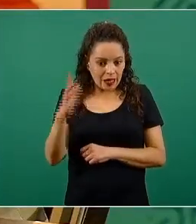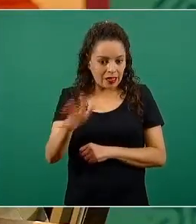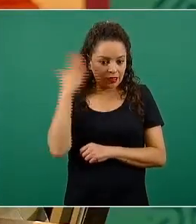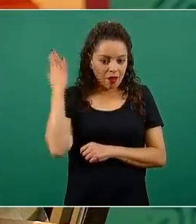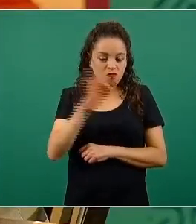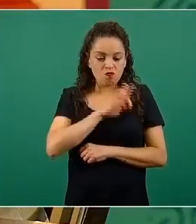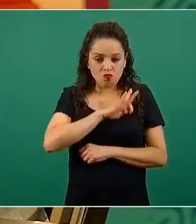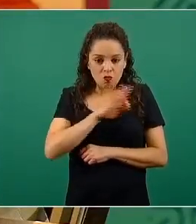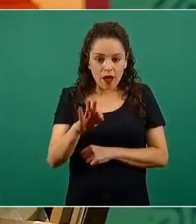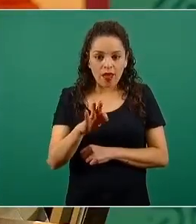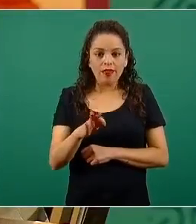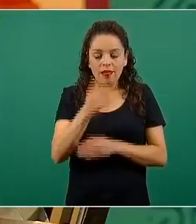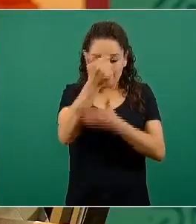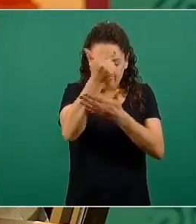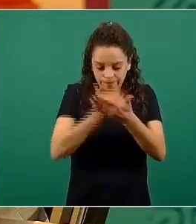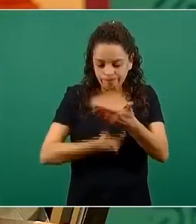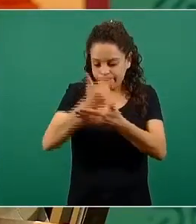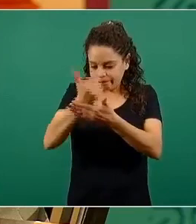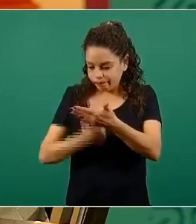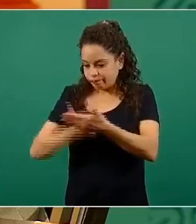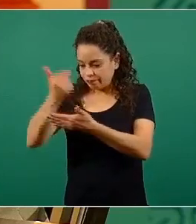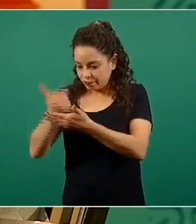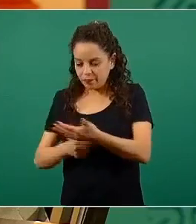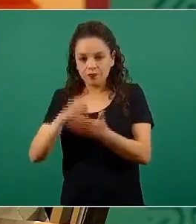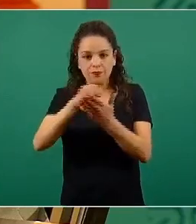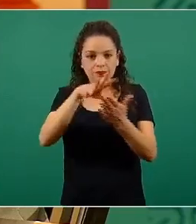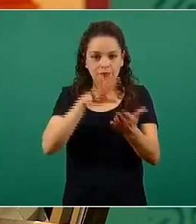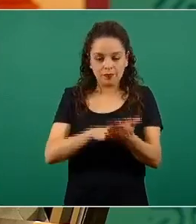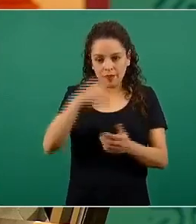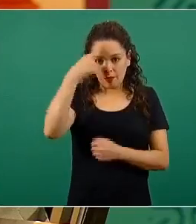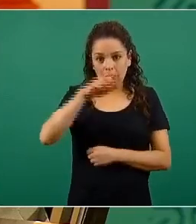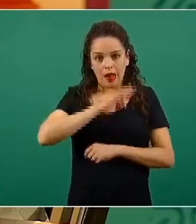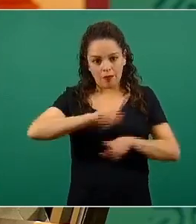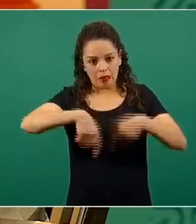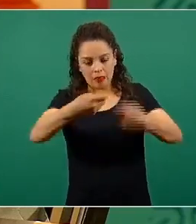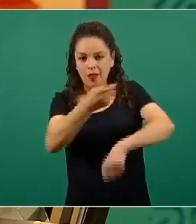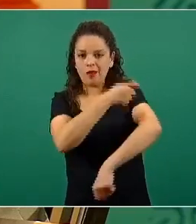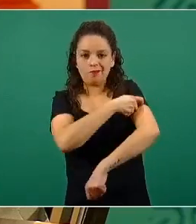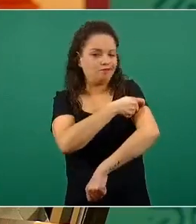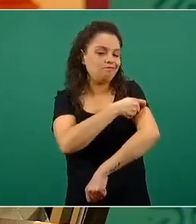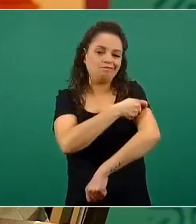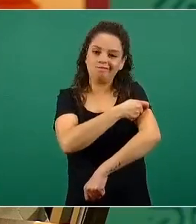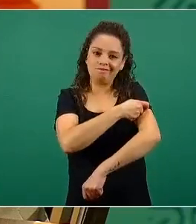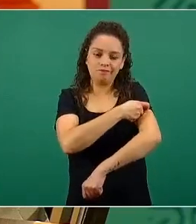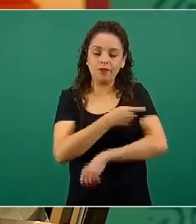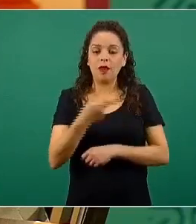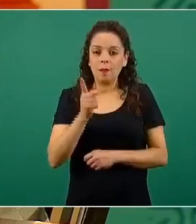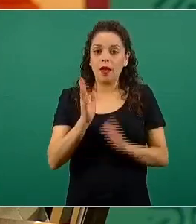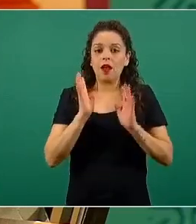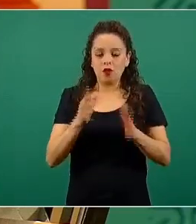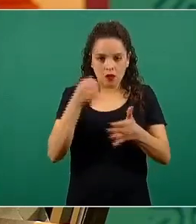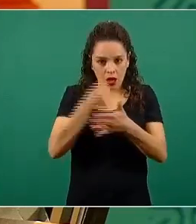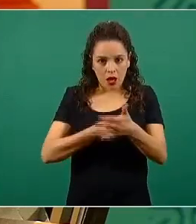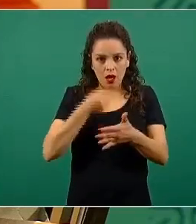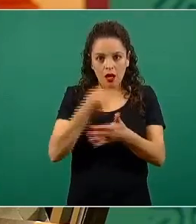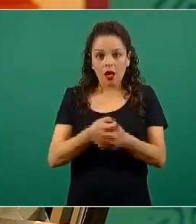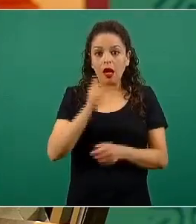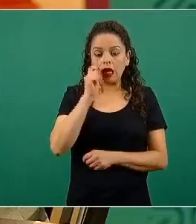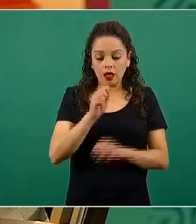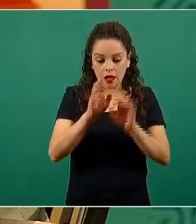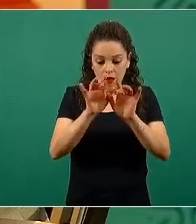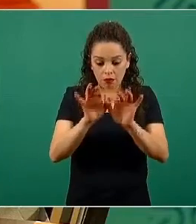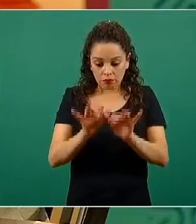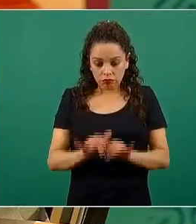rápidamente cuantificarlo y meterlo en este registro nominal. Hemos insistido en el registro y en